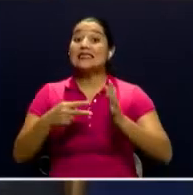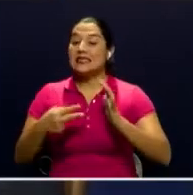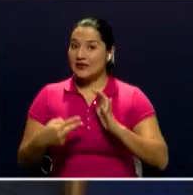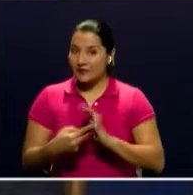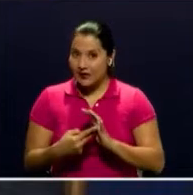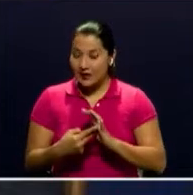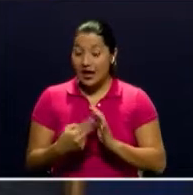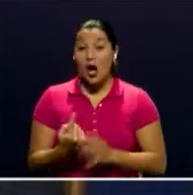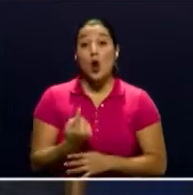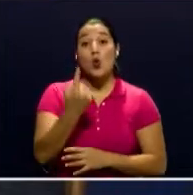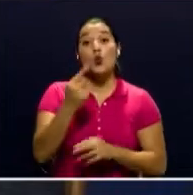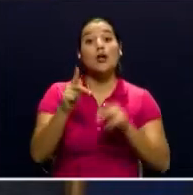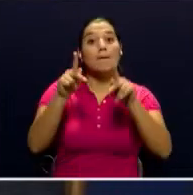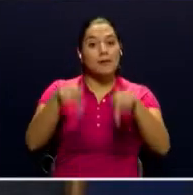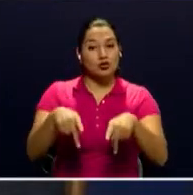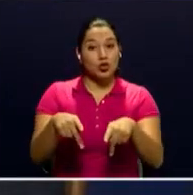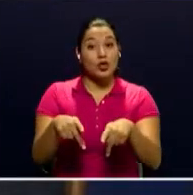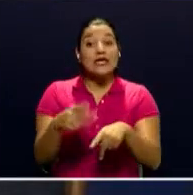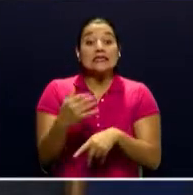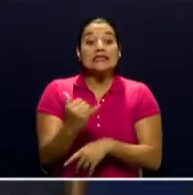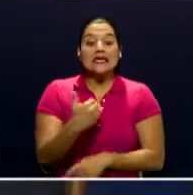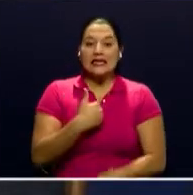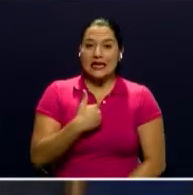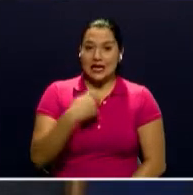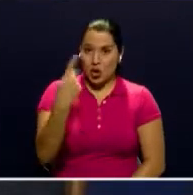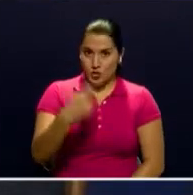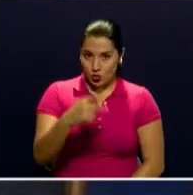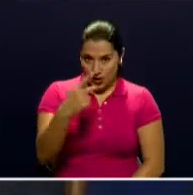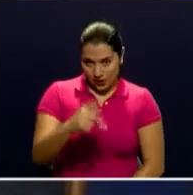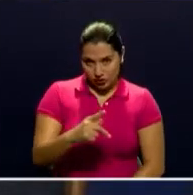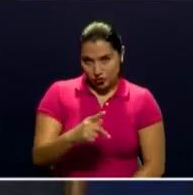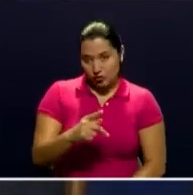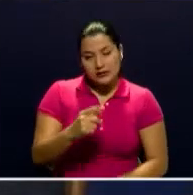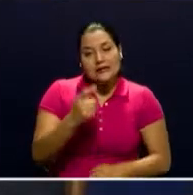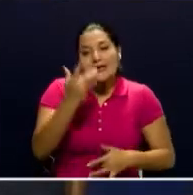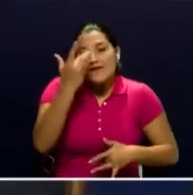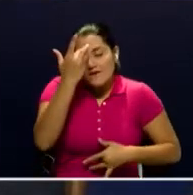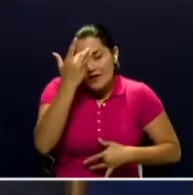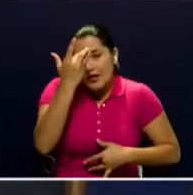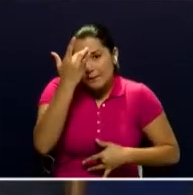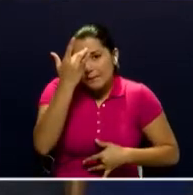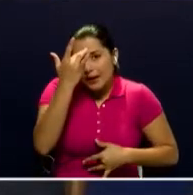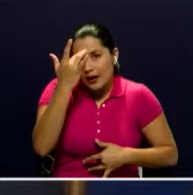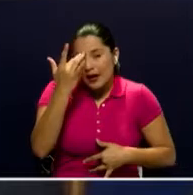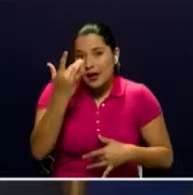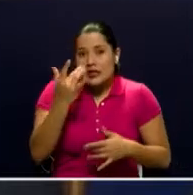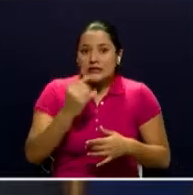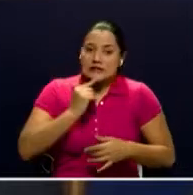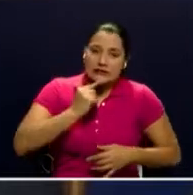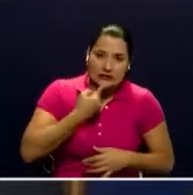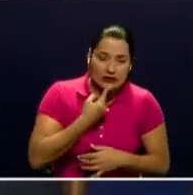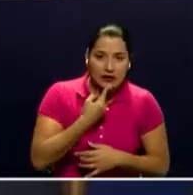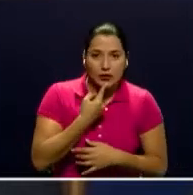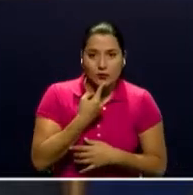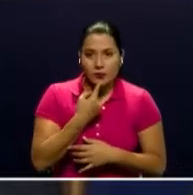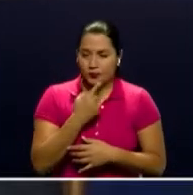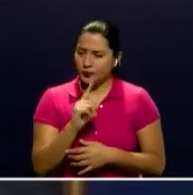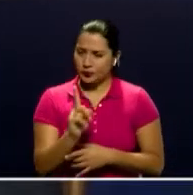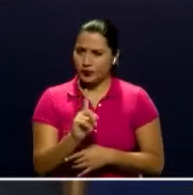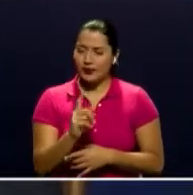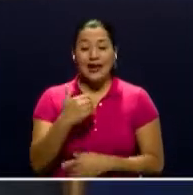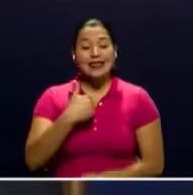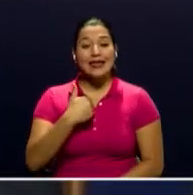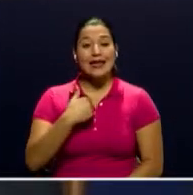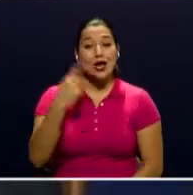una persona con un factor de riesgo va a enfermar gravemente. Significa que tener un factor